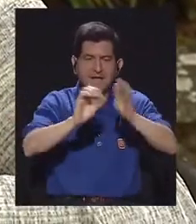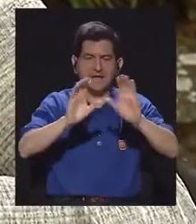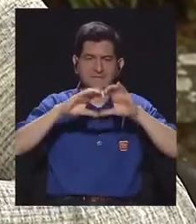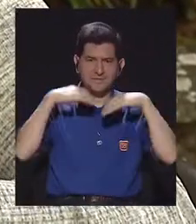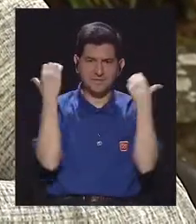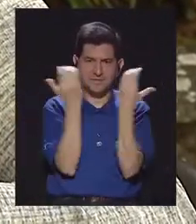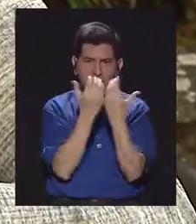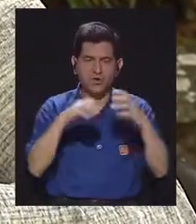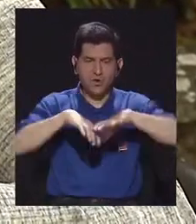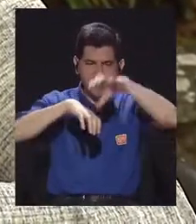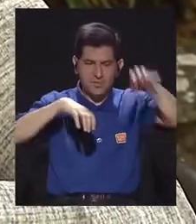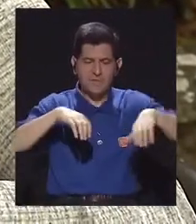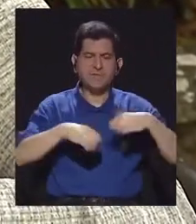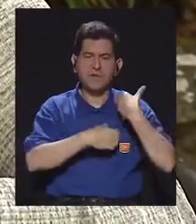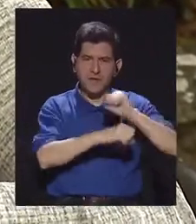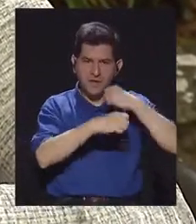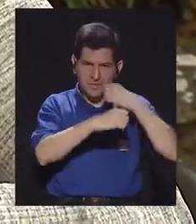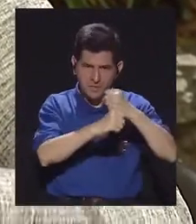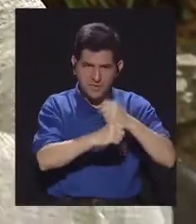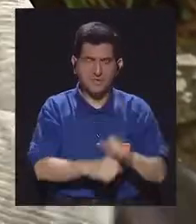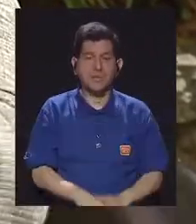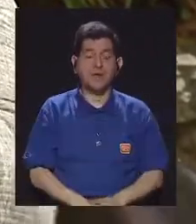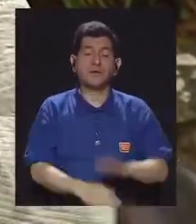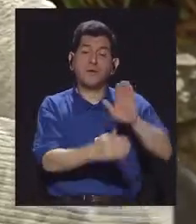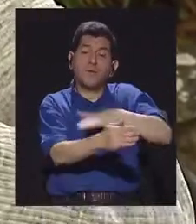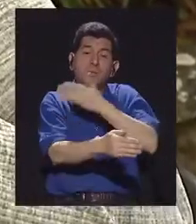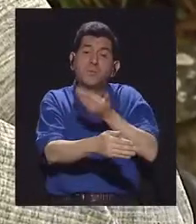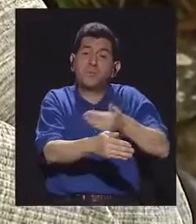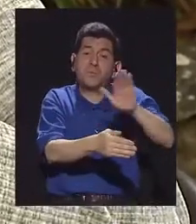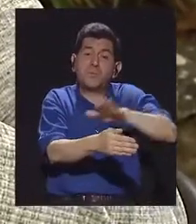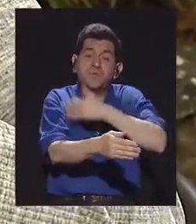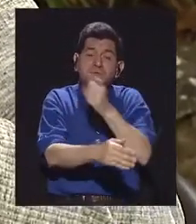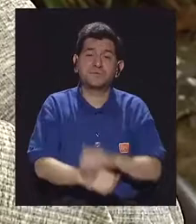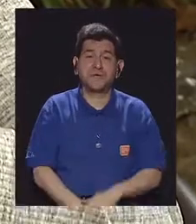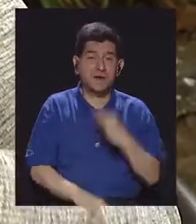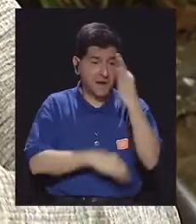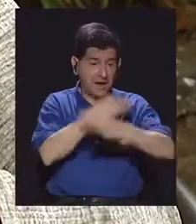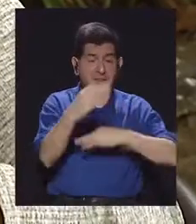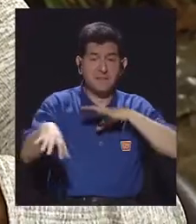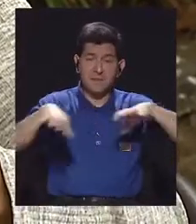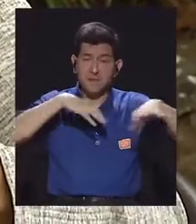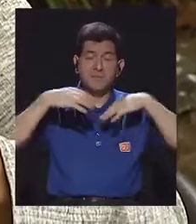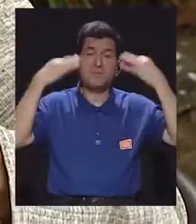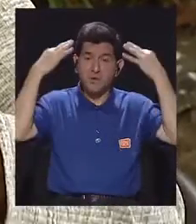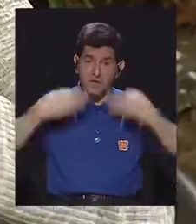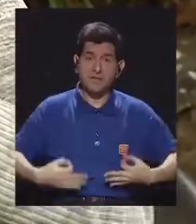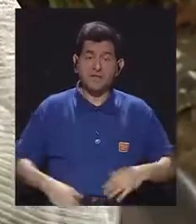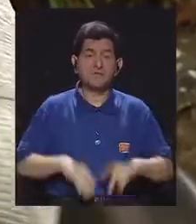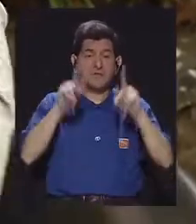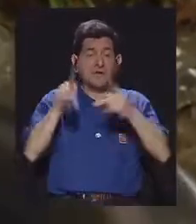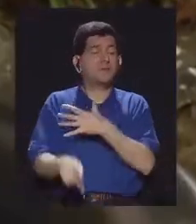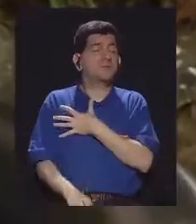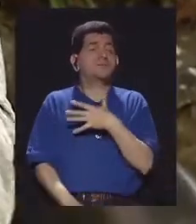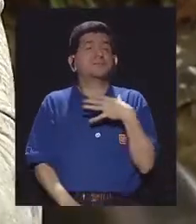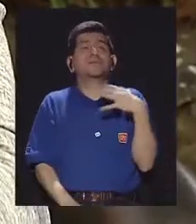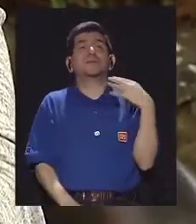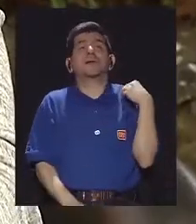con los comités cantonales y las municipalidades y llevarles música. Es un tipo de actividad física, ¿para qué? A la